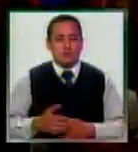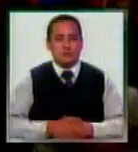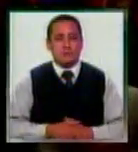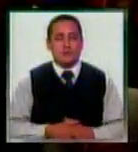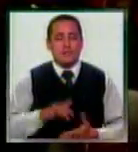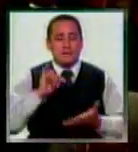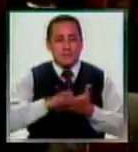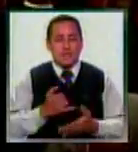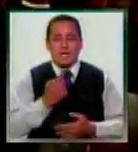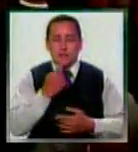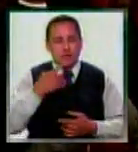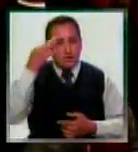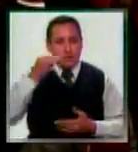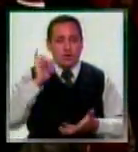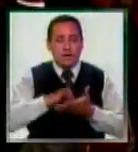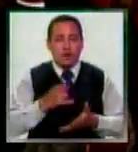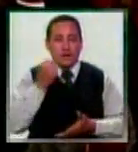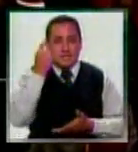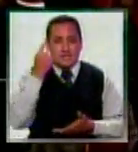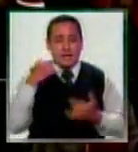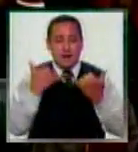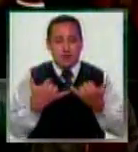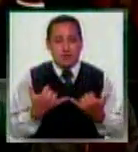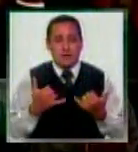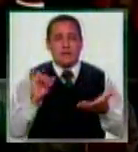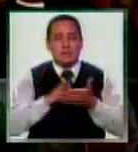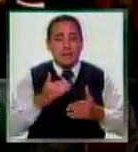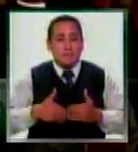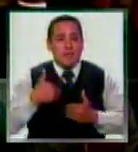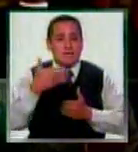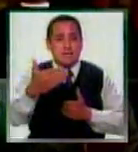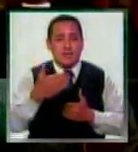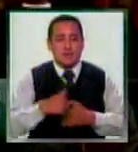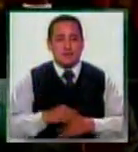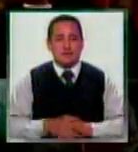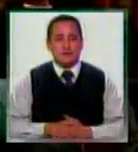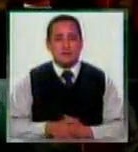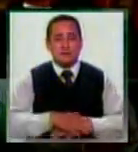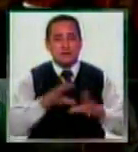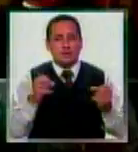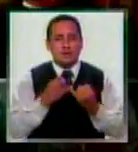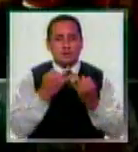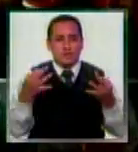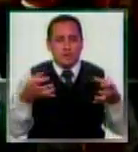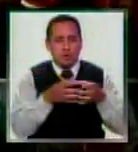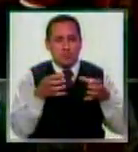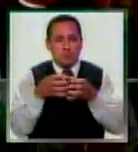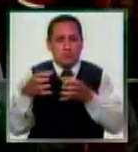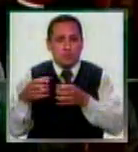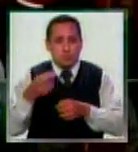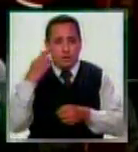que lo que hay que entender acá es que más allá de colores